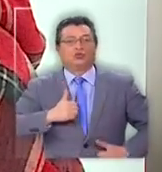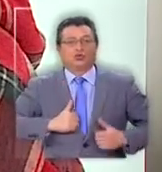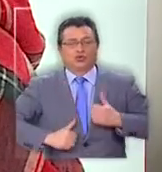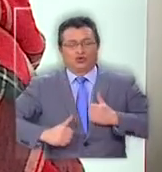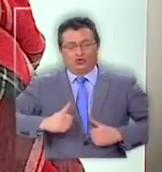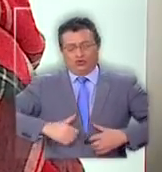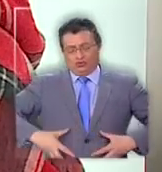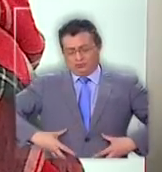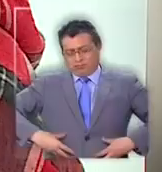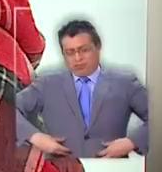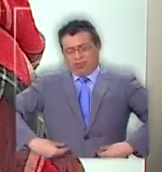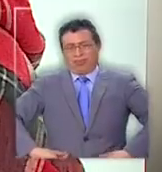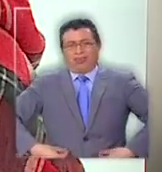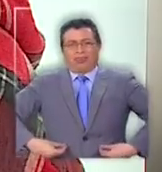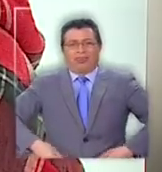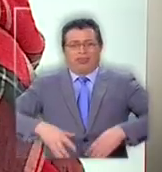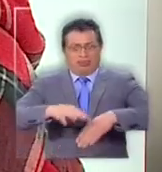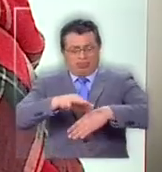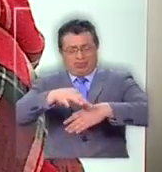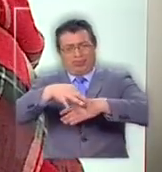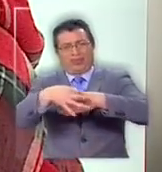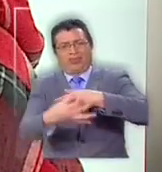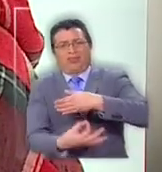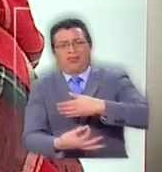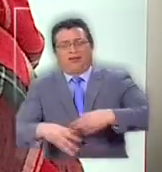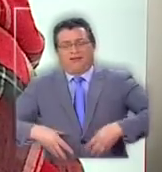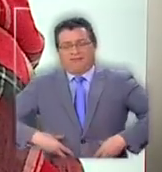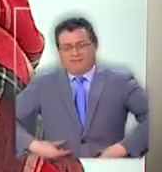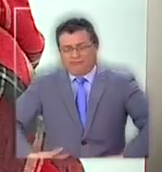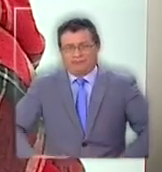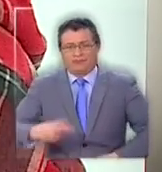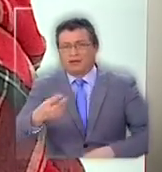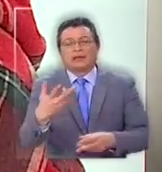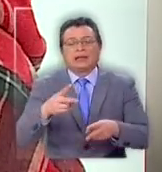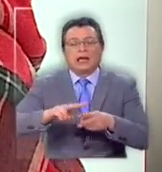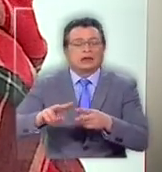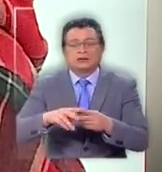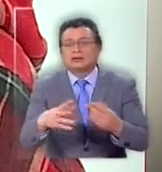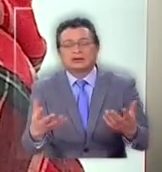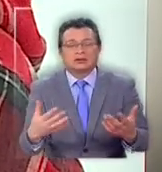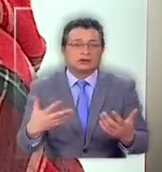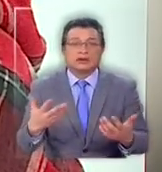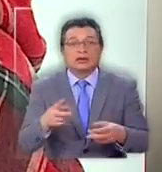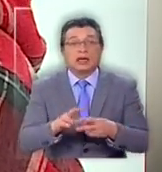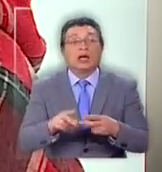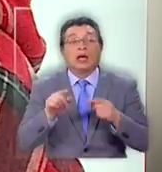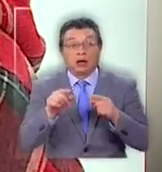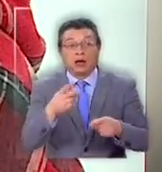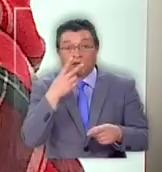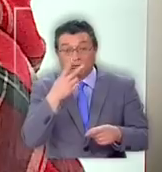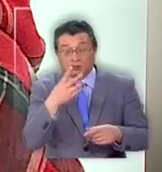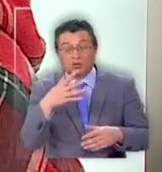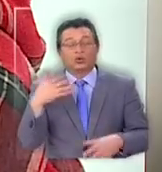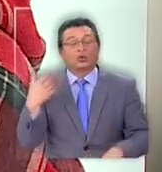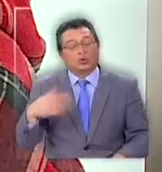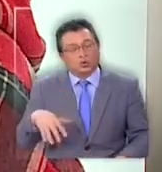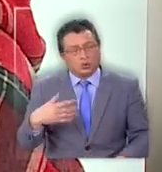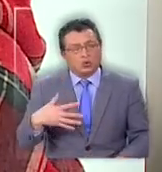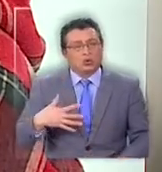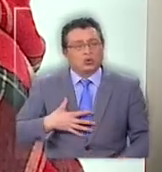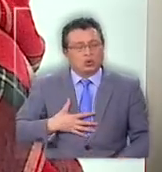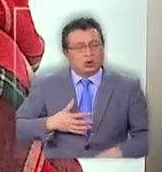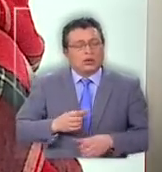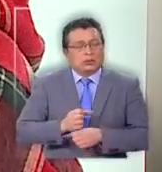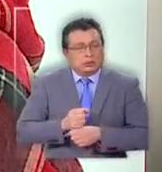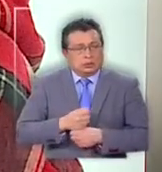eso, es que no sabía qué iba a pasar, qué iba a hacer con eso. Era muy fuerte para